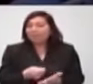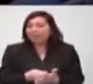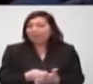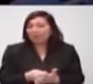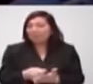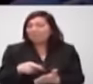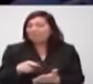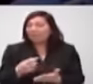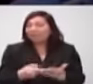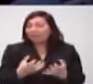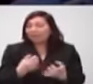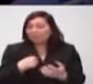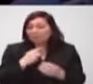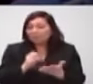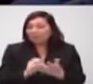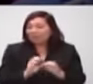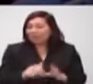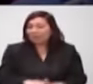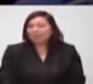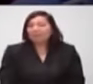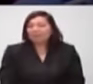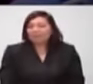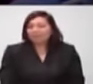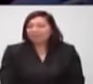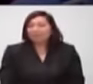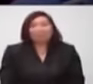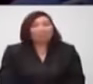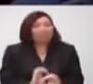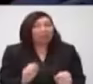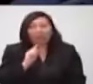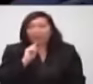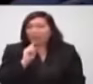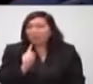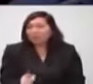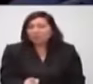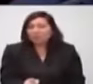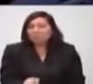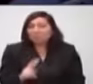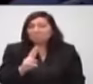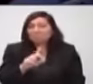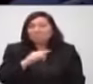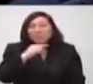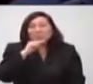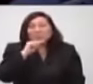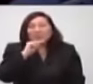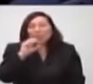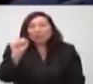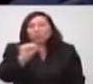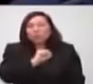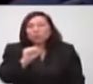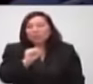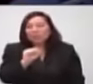como ha dicho el funcionario? Eso es lo que queríamos que nos aclaren. Nadie está acusando que la señora Villarán, a la